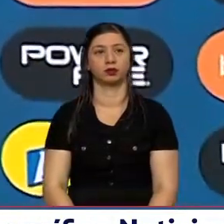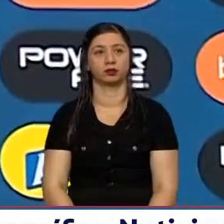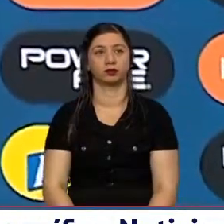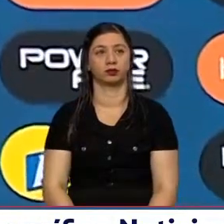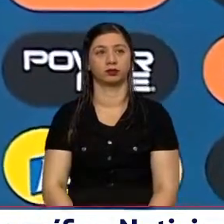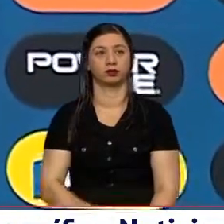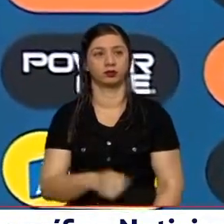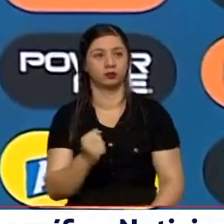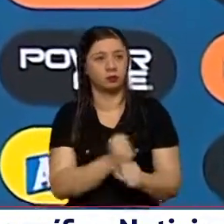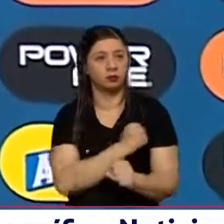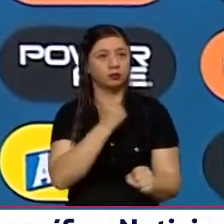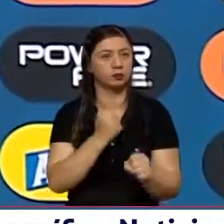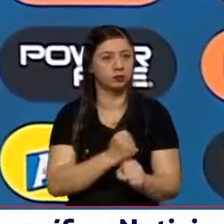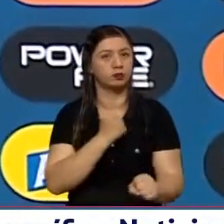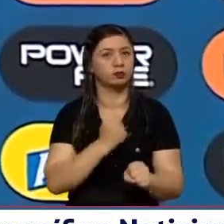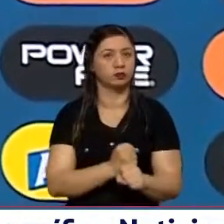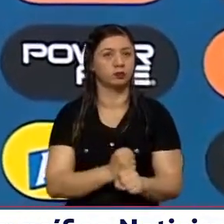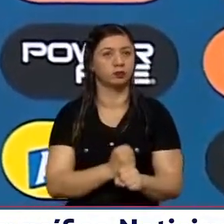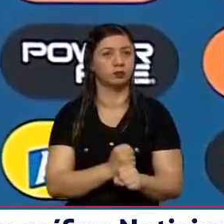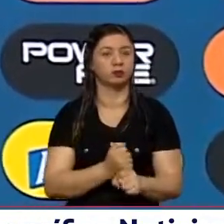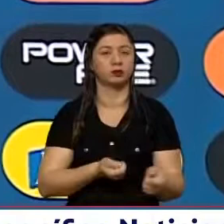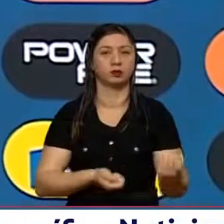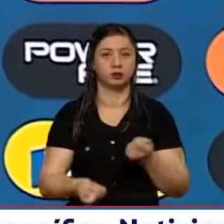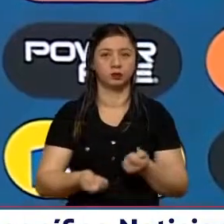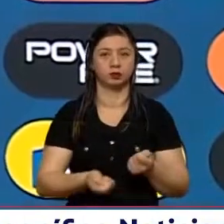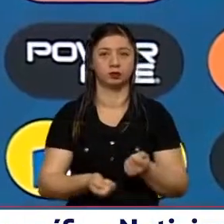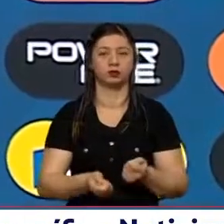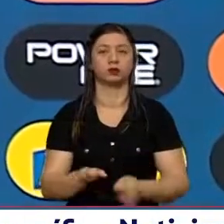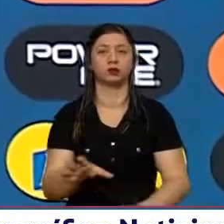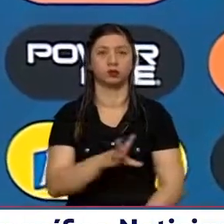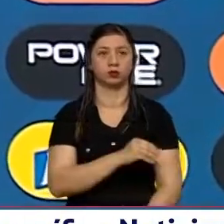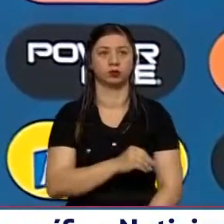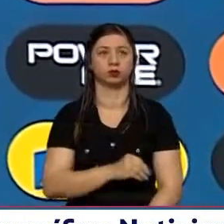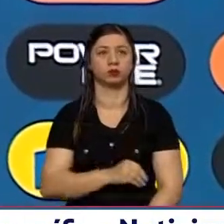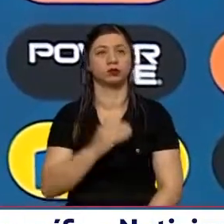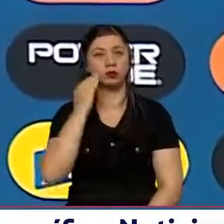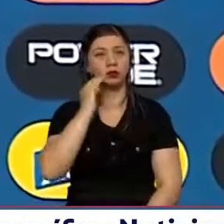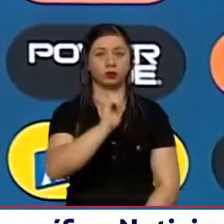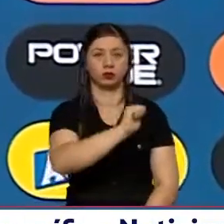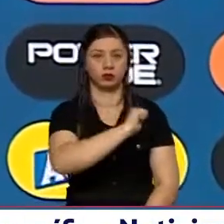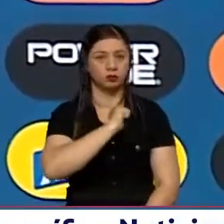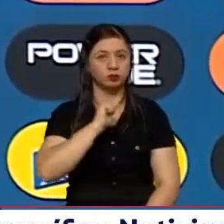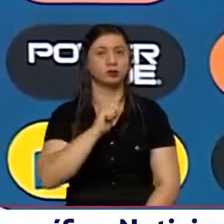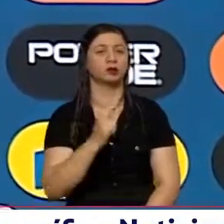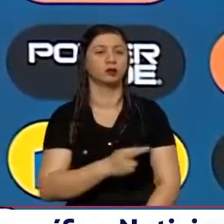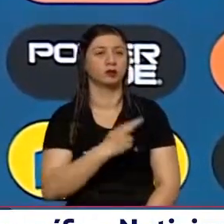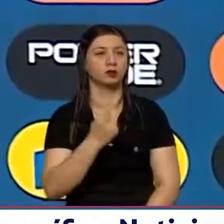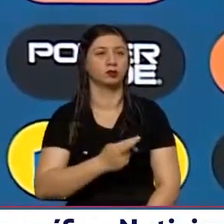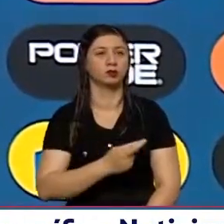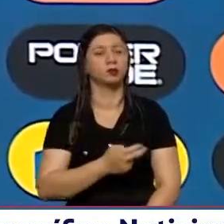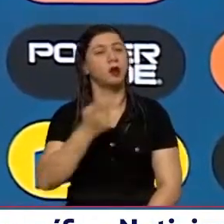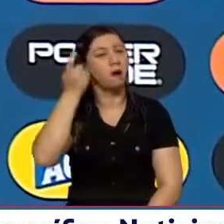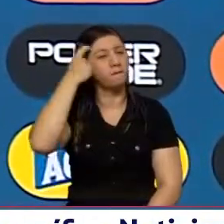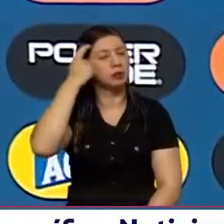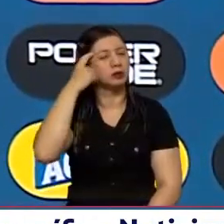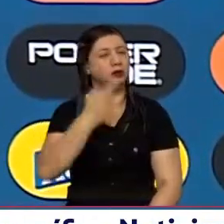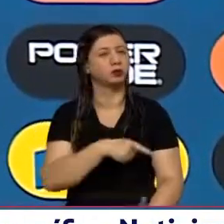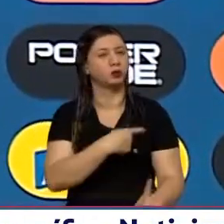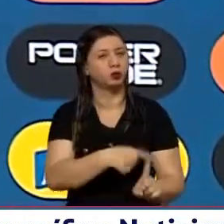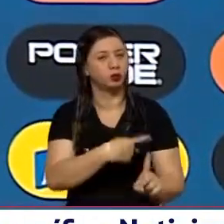Venimos trabajando un tiempo desde que entró el cuerpo técnico nuevo, con las mejores expectativas, con pensamientos